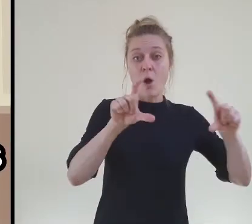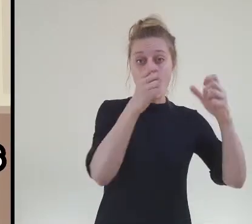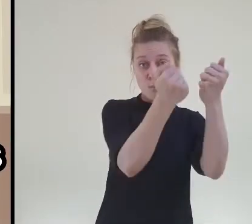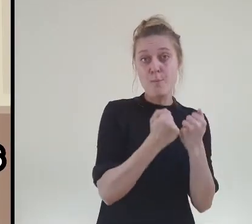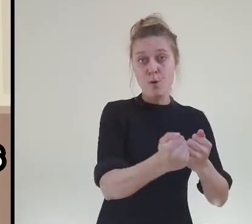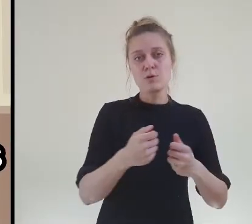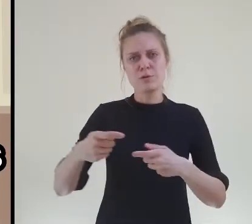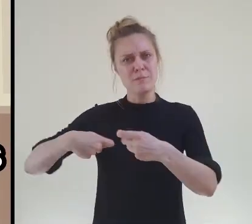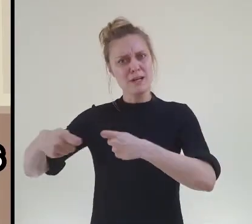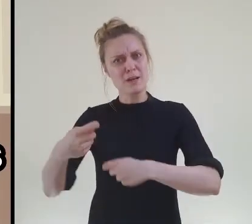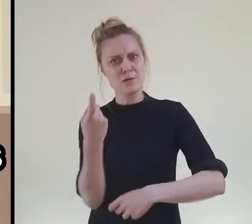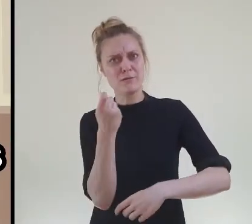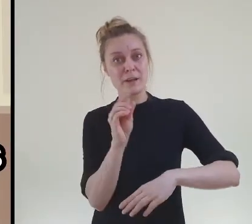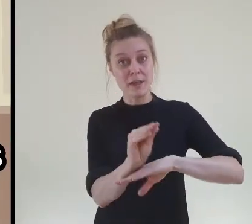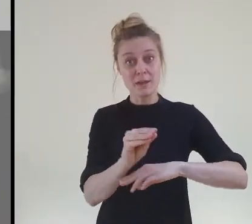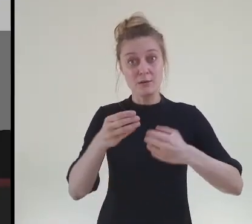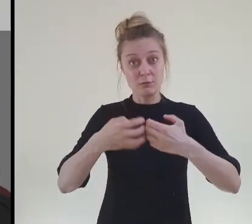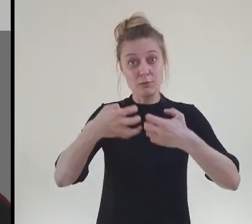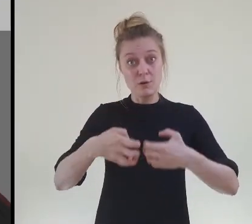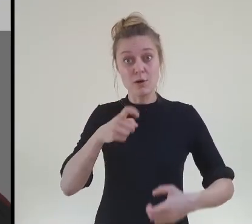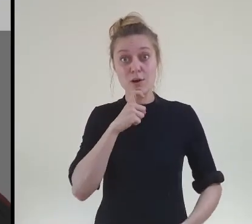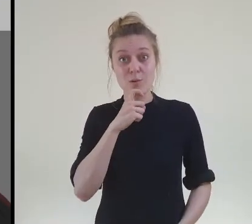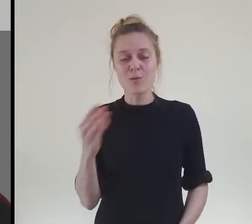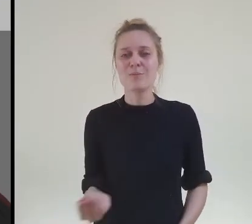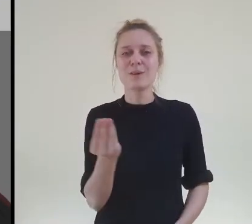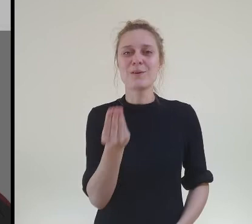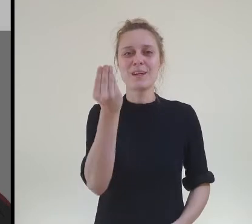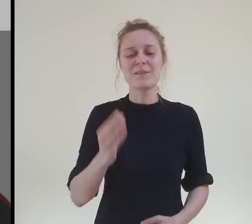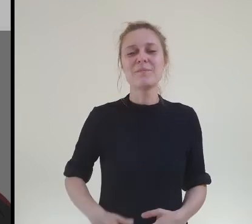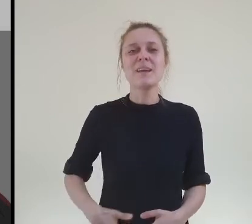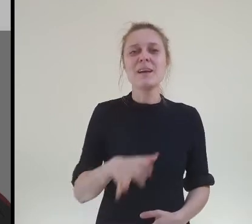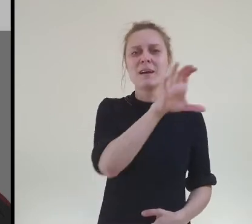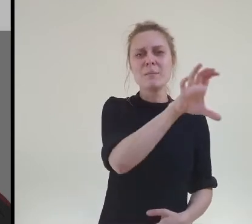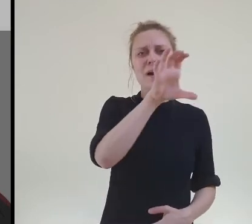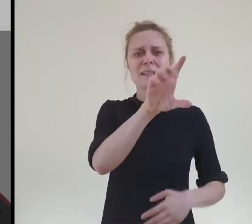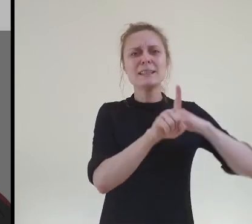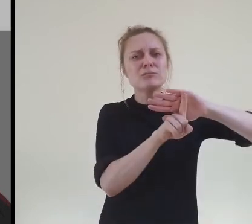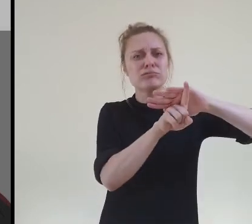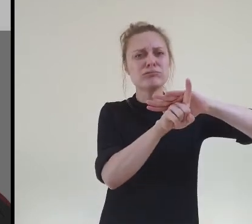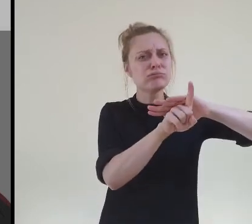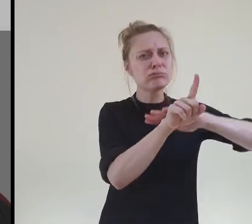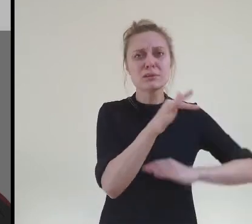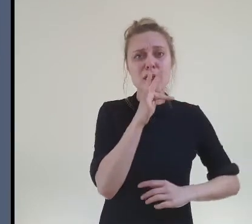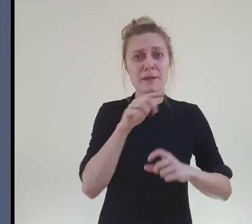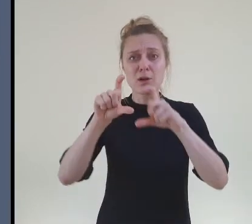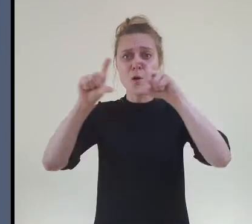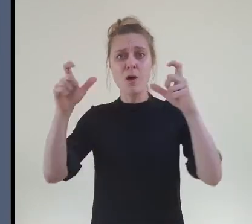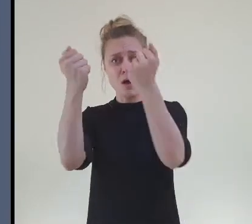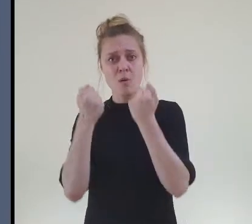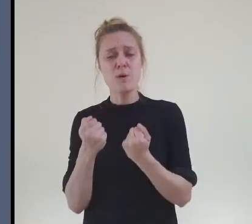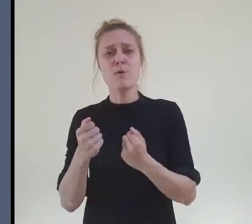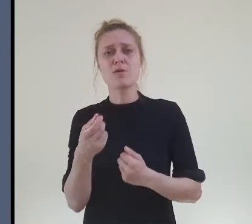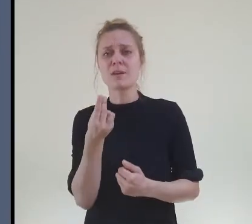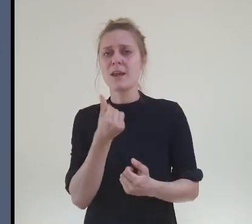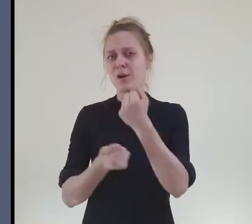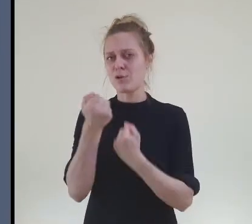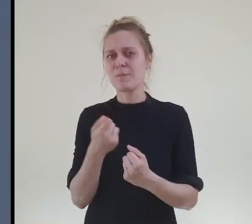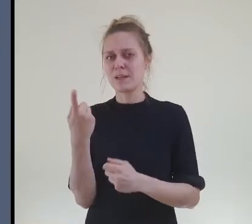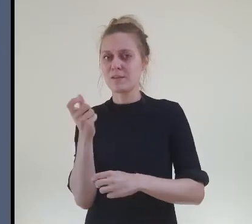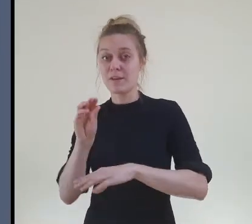instituciones y los mercados financieros, aumentar la participación de los países en vías de desarrollo en las instituciones